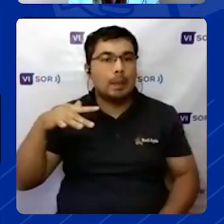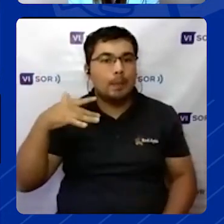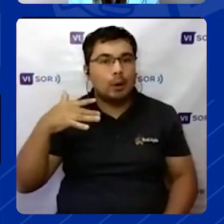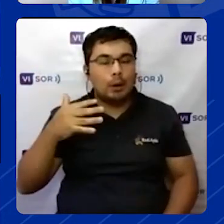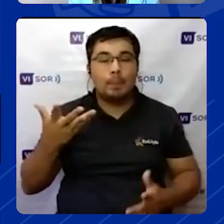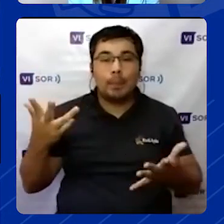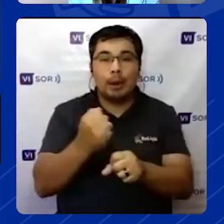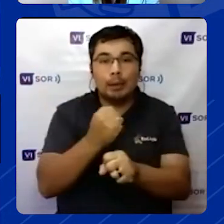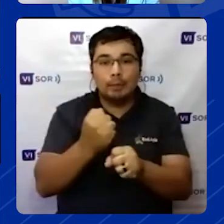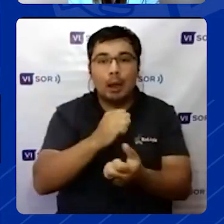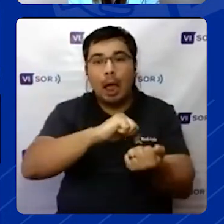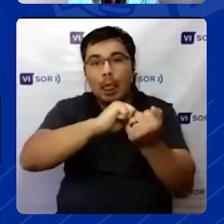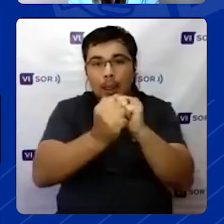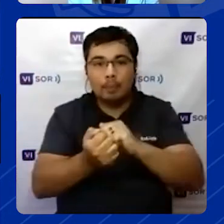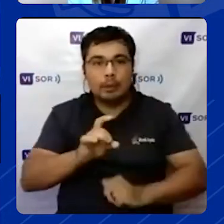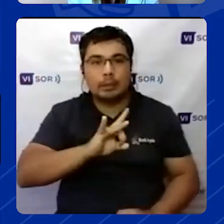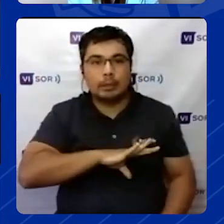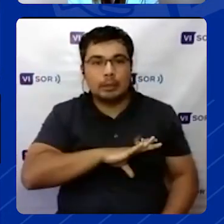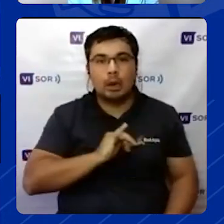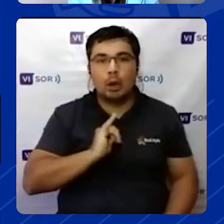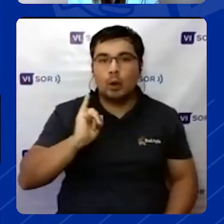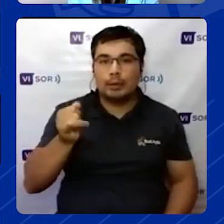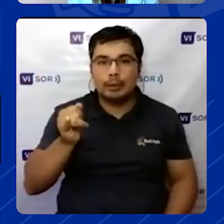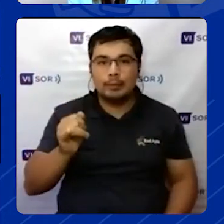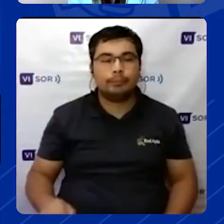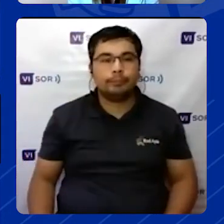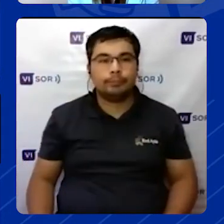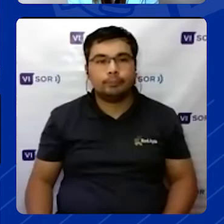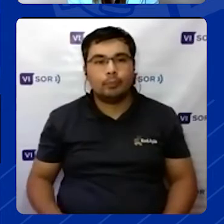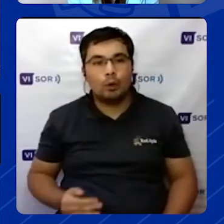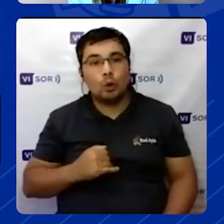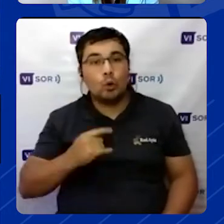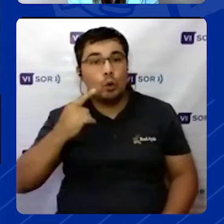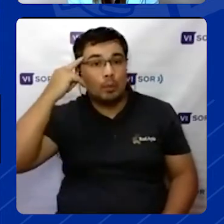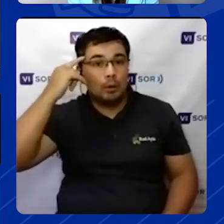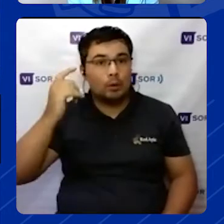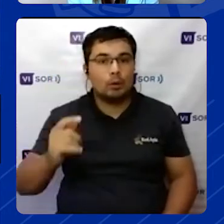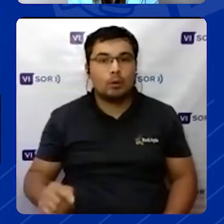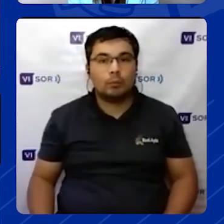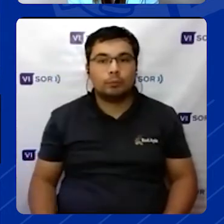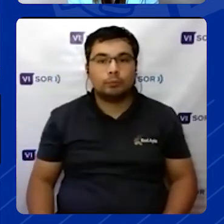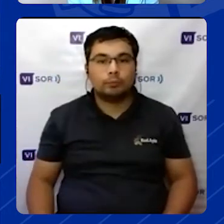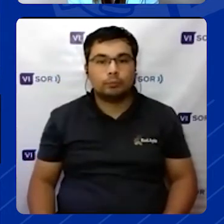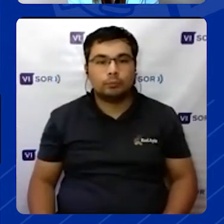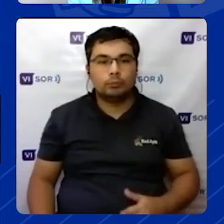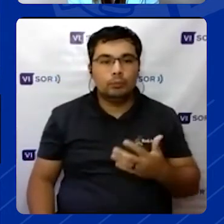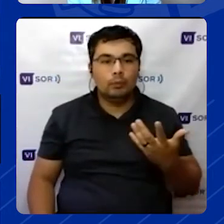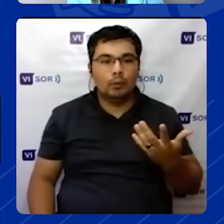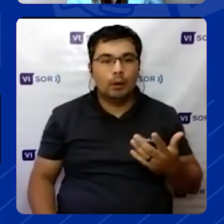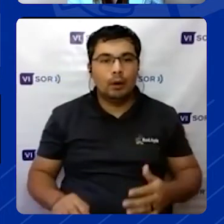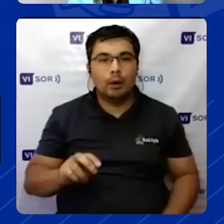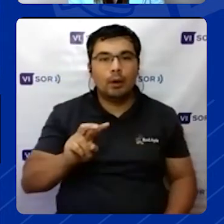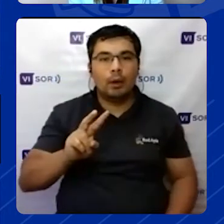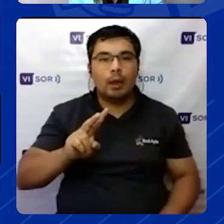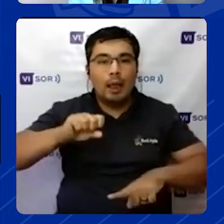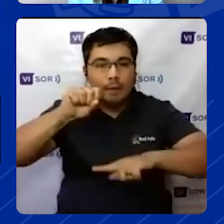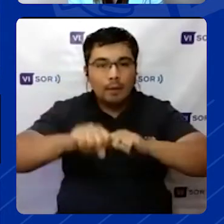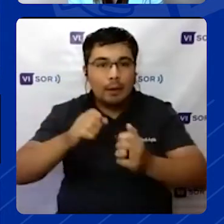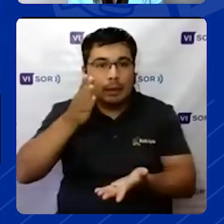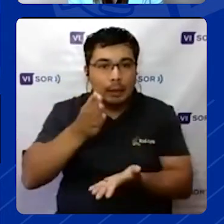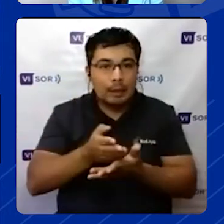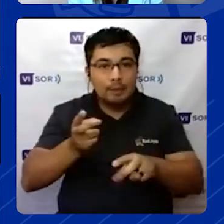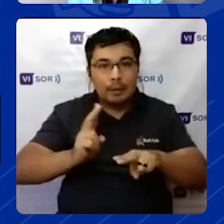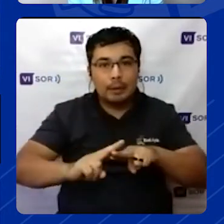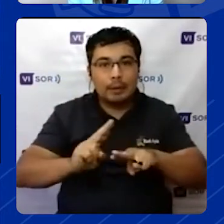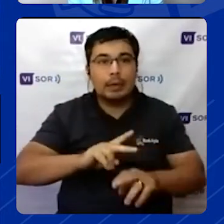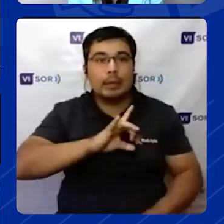de adaptación en Chile. Lo que sí, claro, yo creo que la validación tendría que ser hecha en Chile en función también de las necesidades